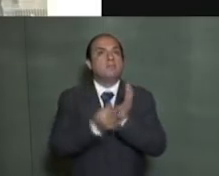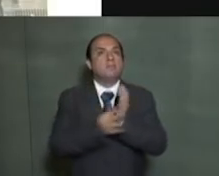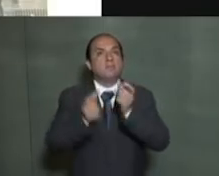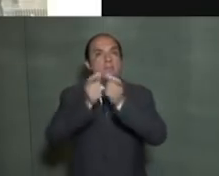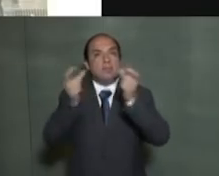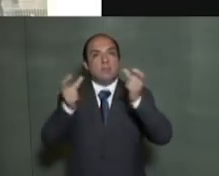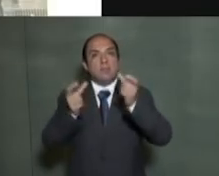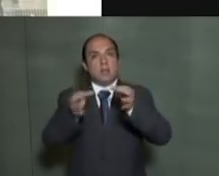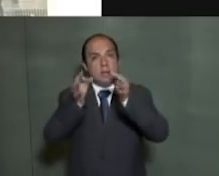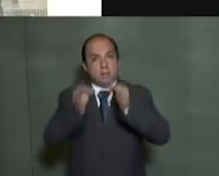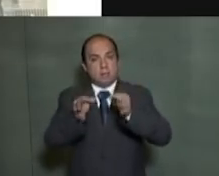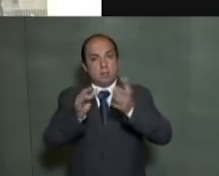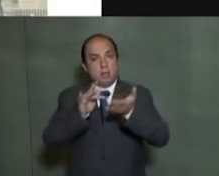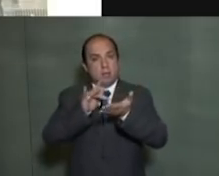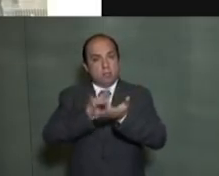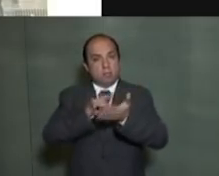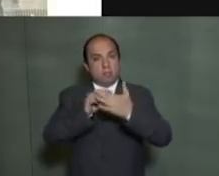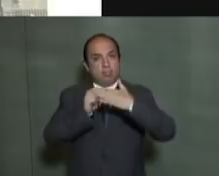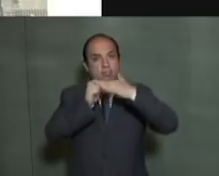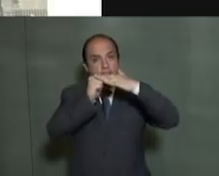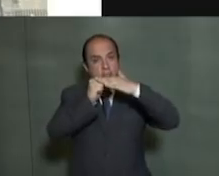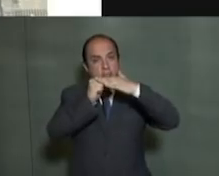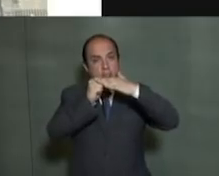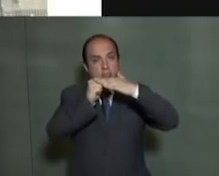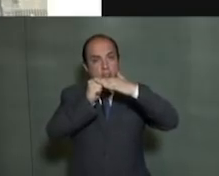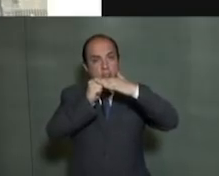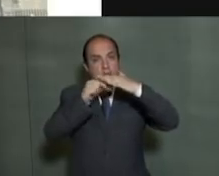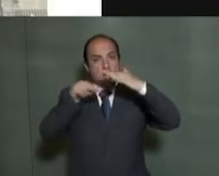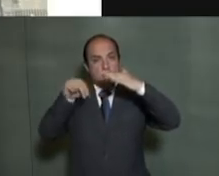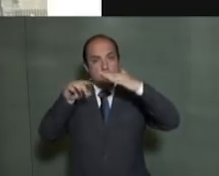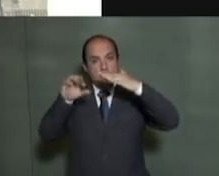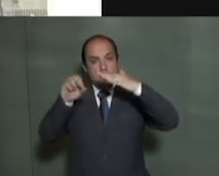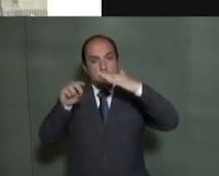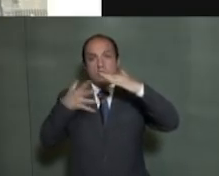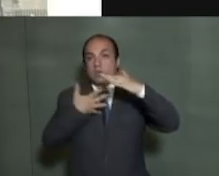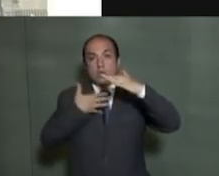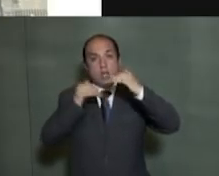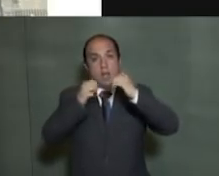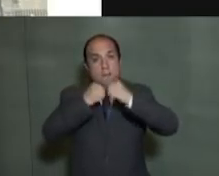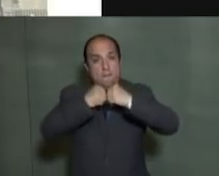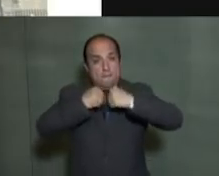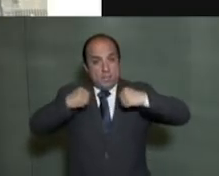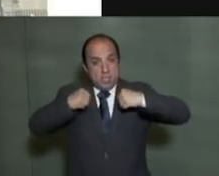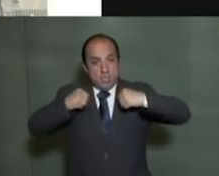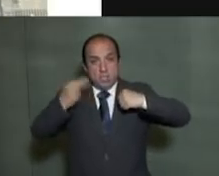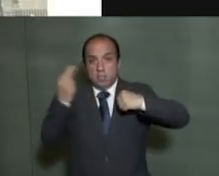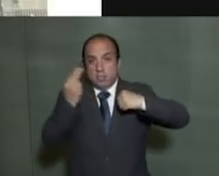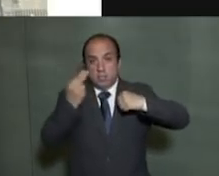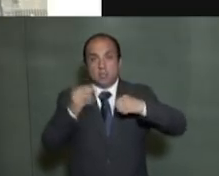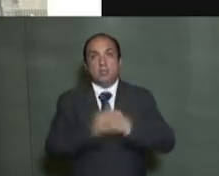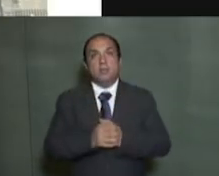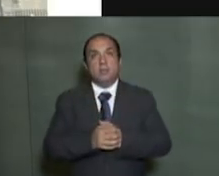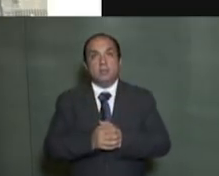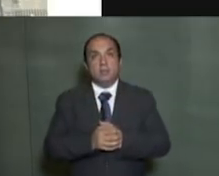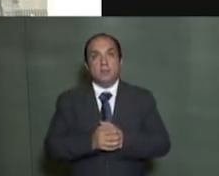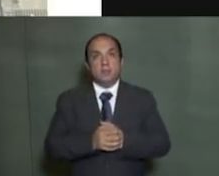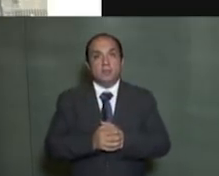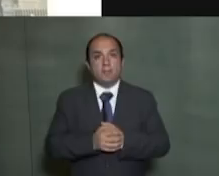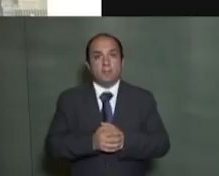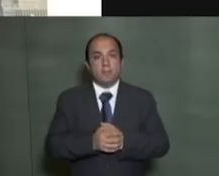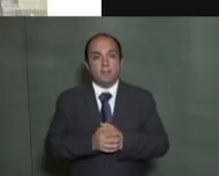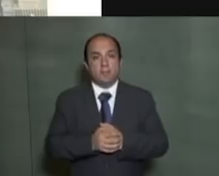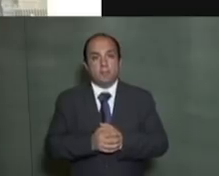correctamente apoyada sobre el elemento de neopreno, no tiene la separación necesaria respecto del cabezal de